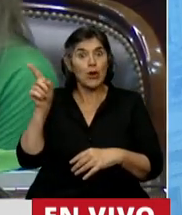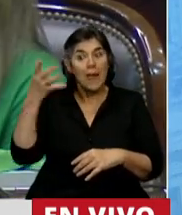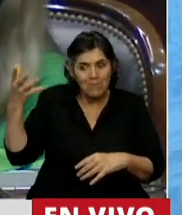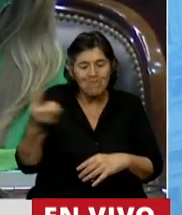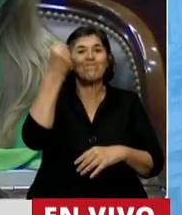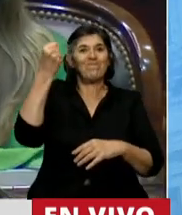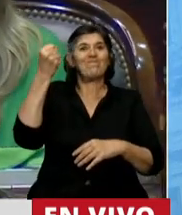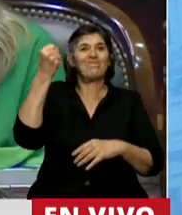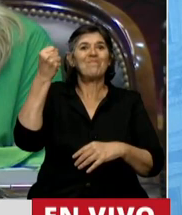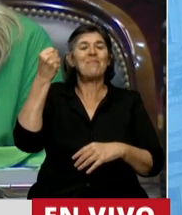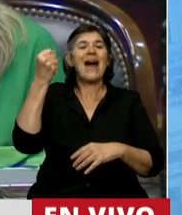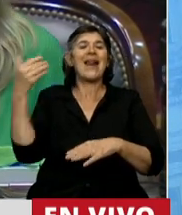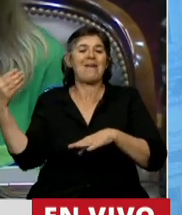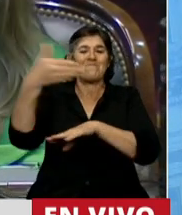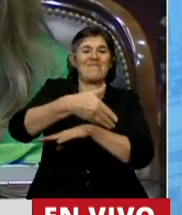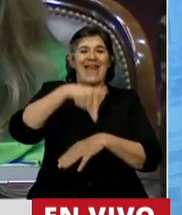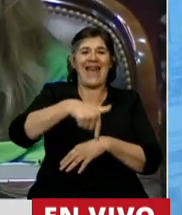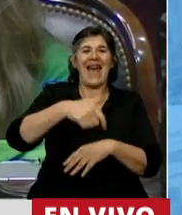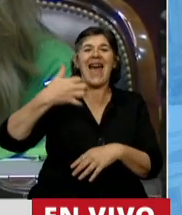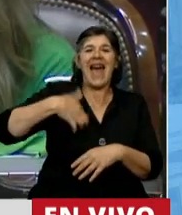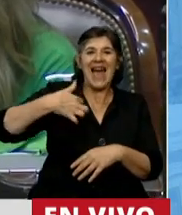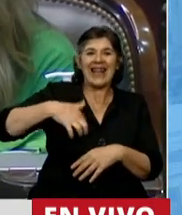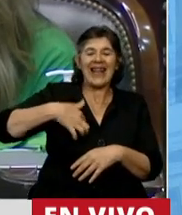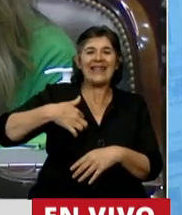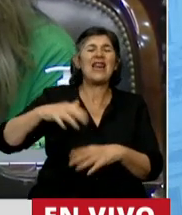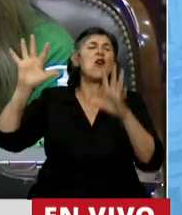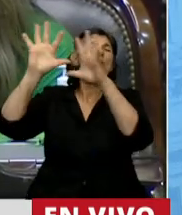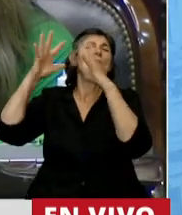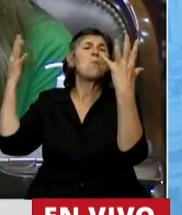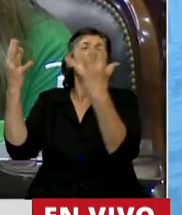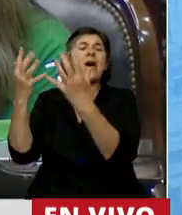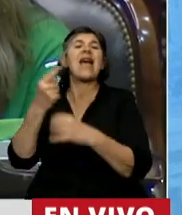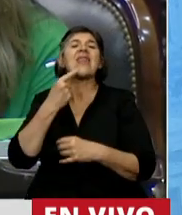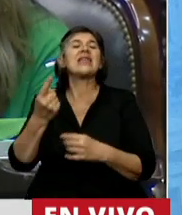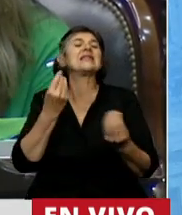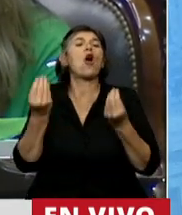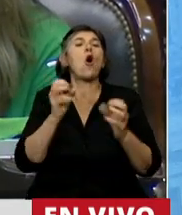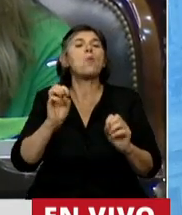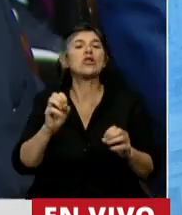hacer ingresar a la Argentina a lo que en el mundo se llamó el estado de bienestar.